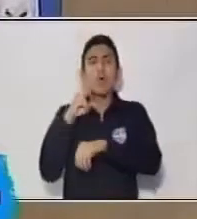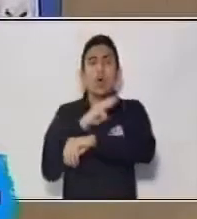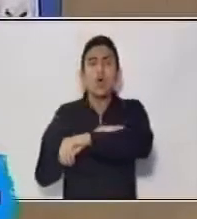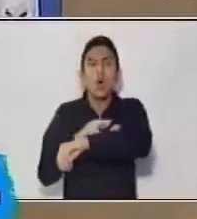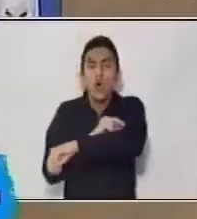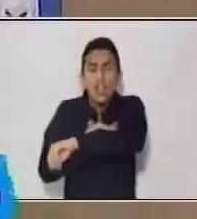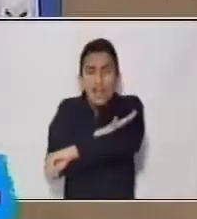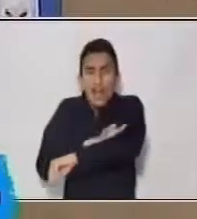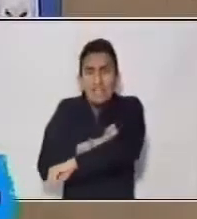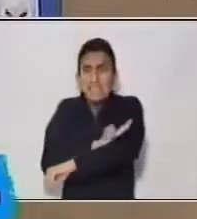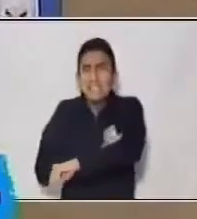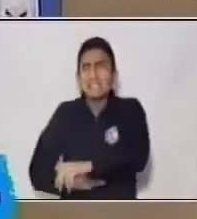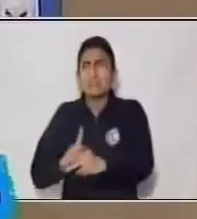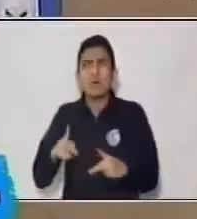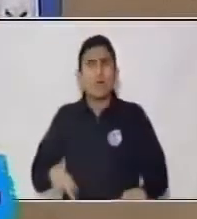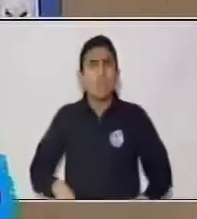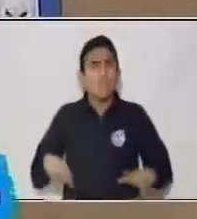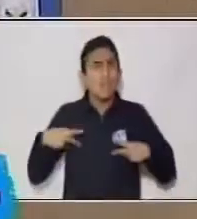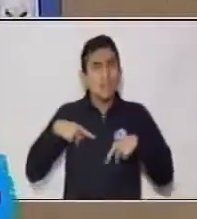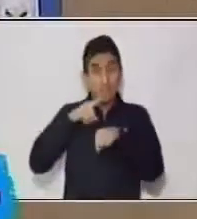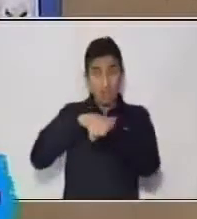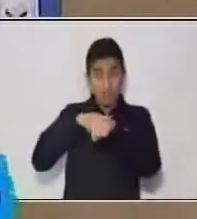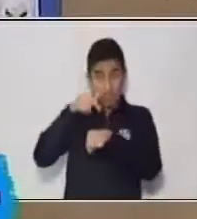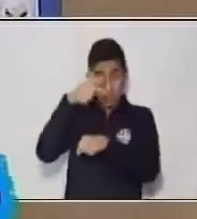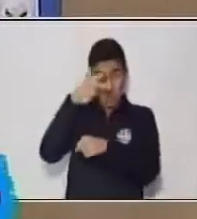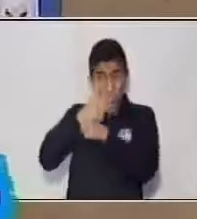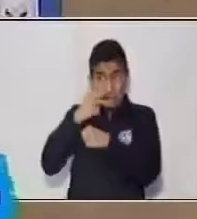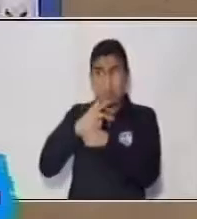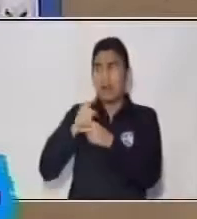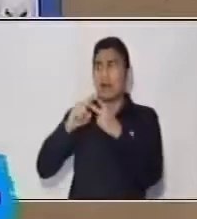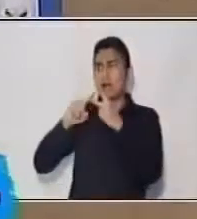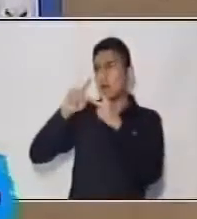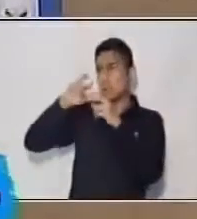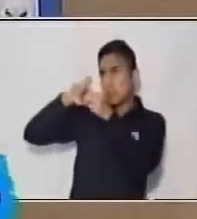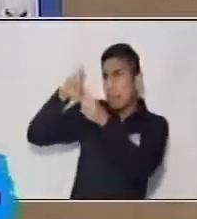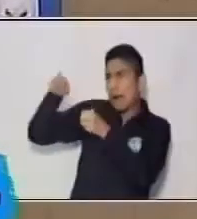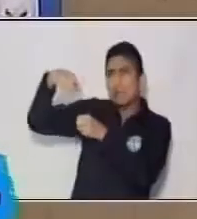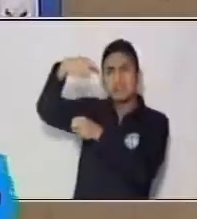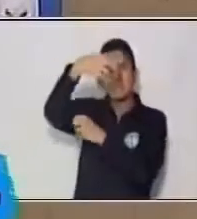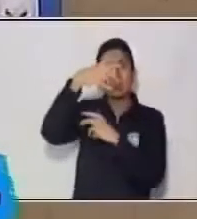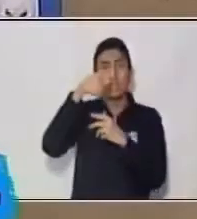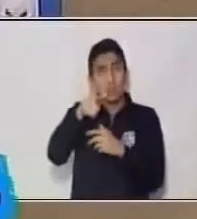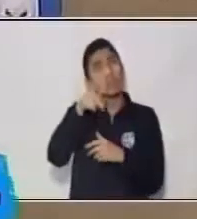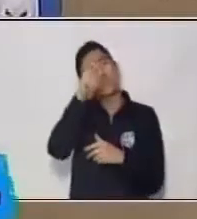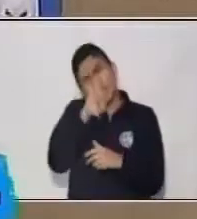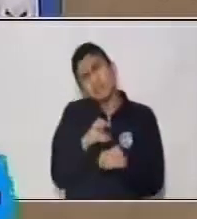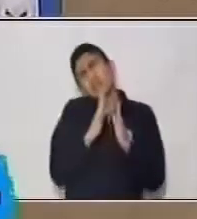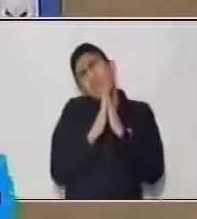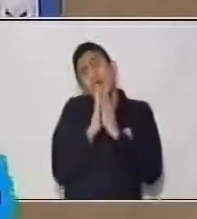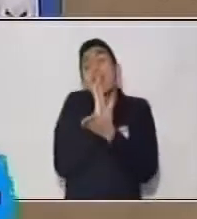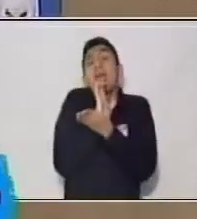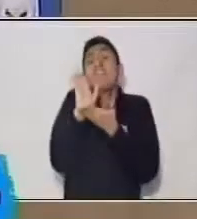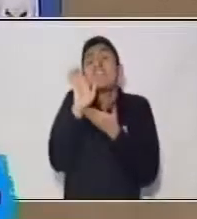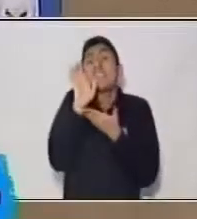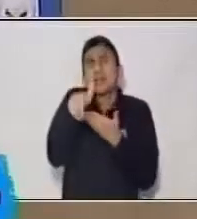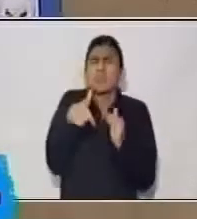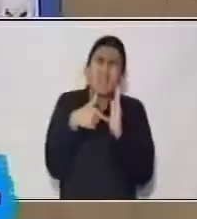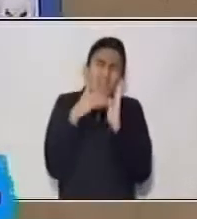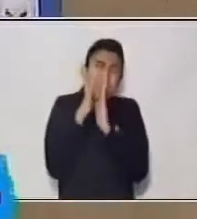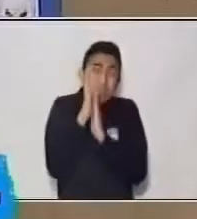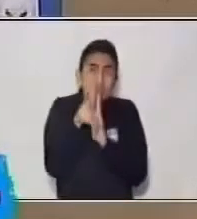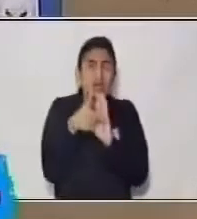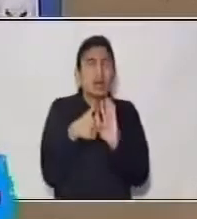nuestro tiempo, en nuestra vida, en nuestros países, y lo que debemos evitar. No esculpiendo algo